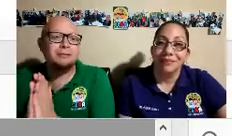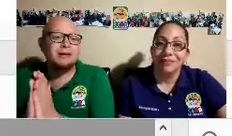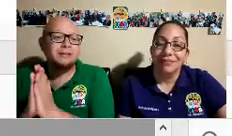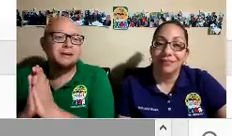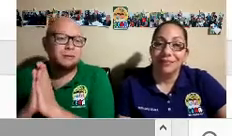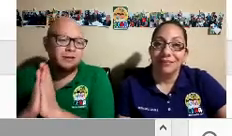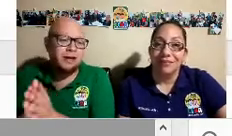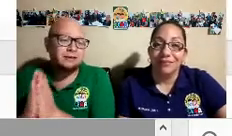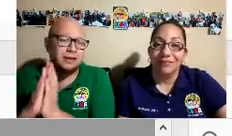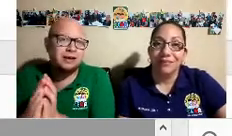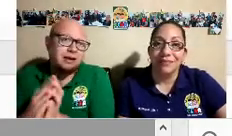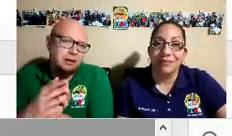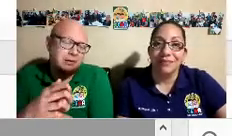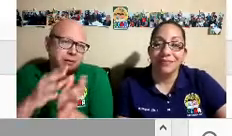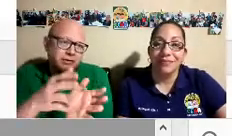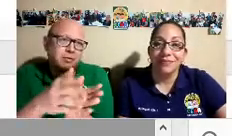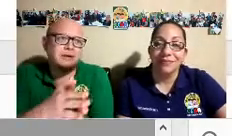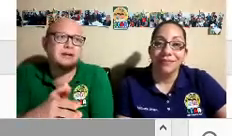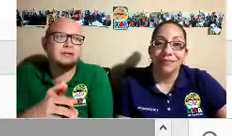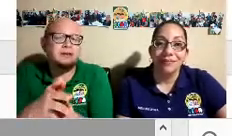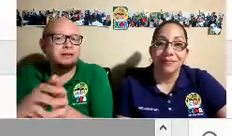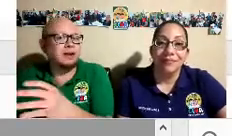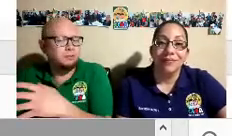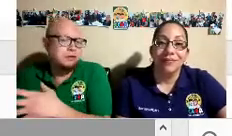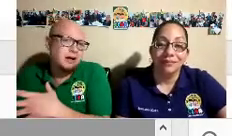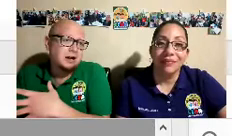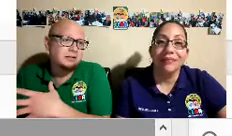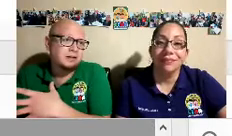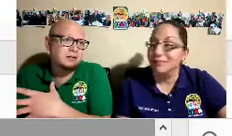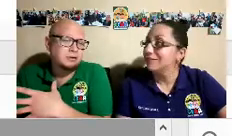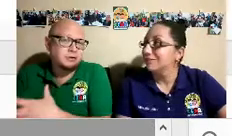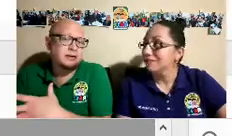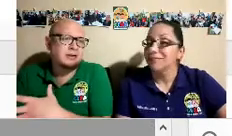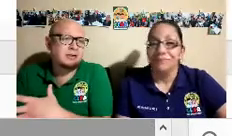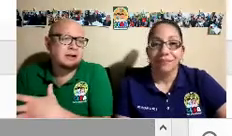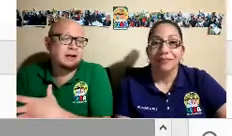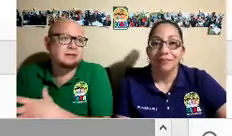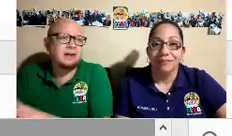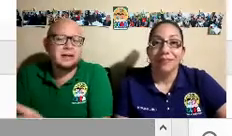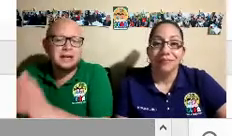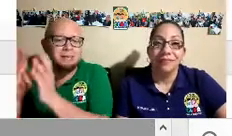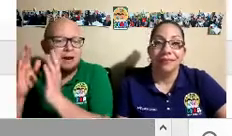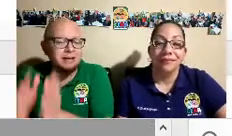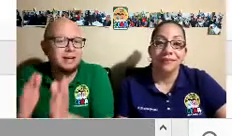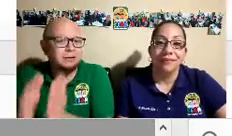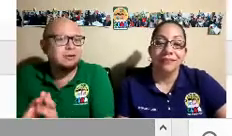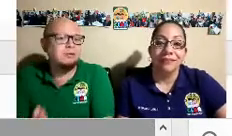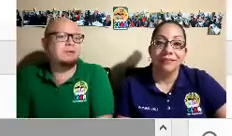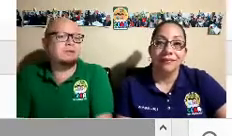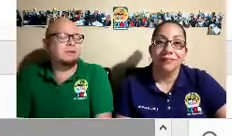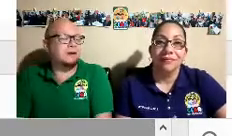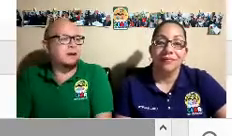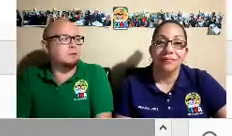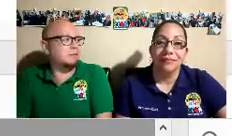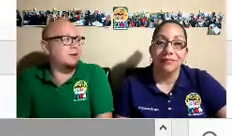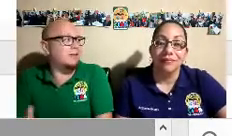importante, familia SEA, comentarles que el trabajo que estamos realizando se tiene que ajustar a las condiciones de la casa. Y para esta lección en